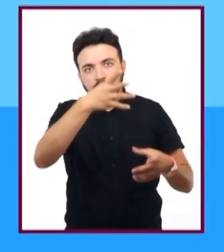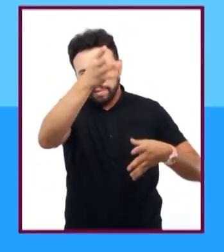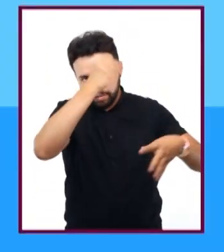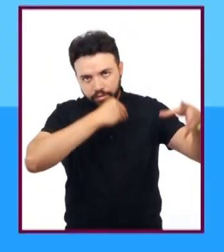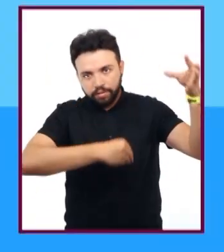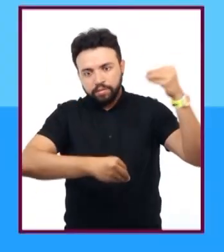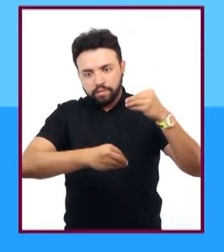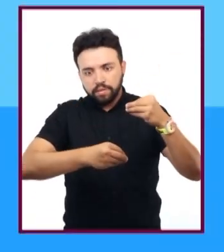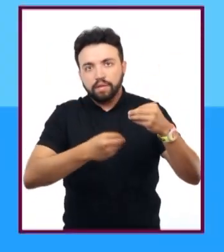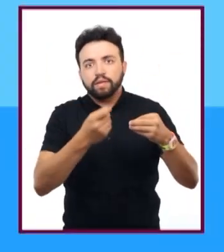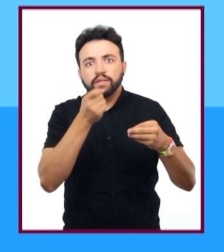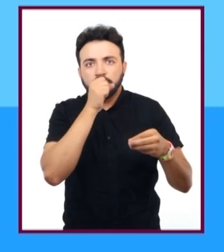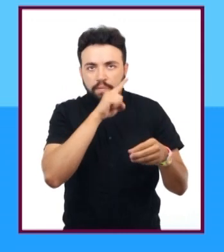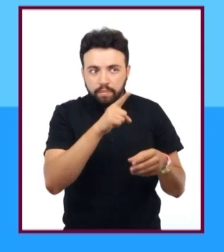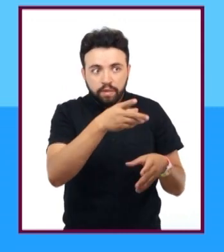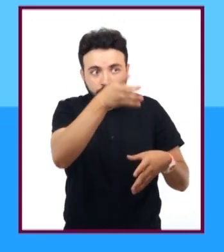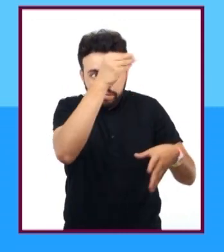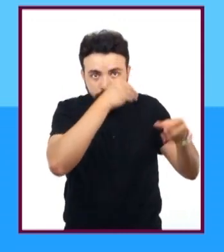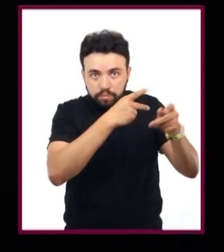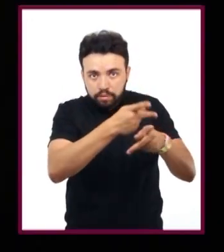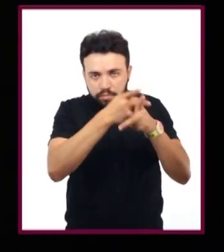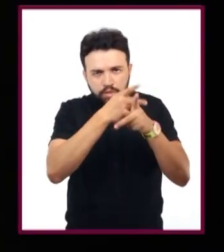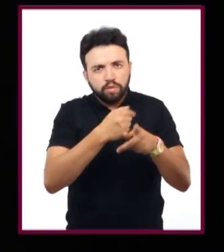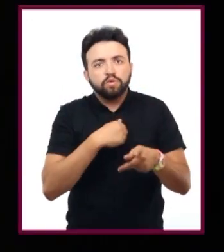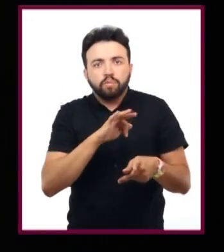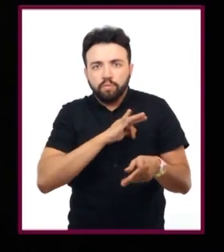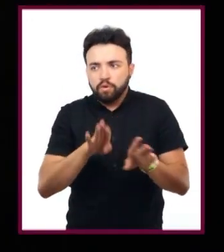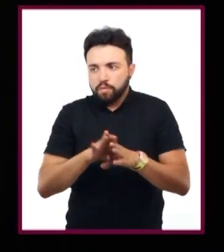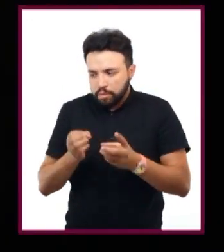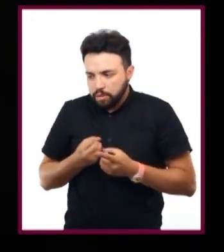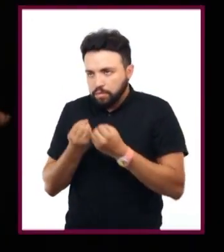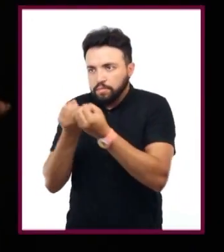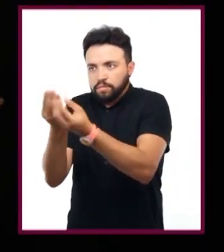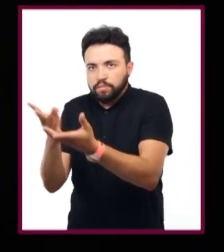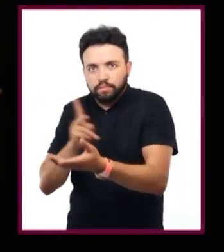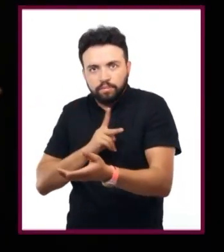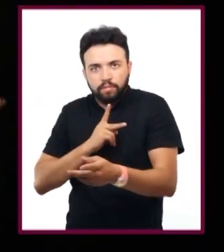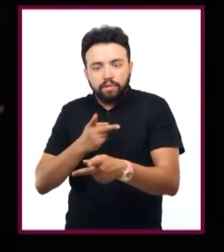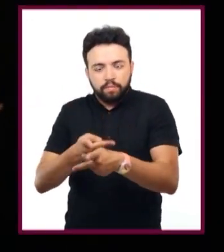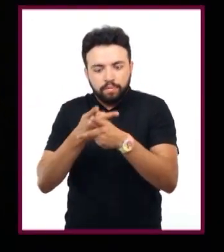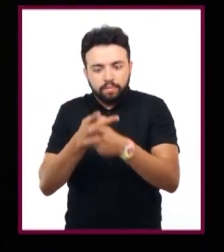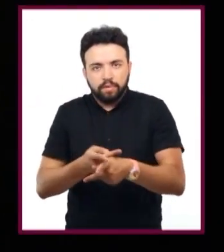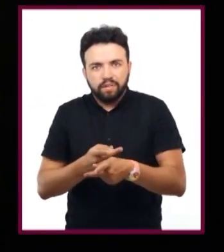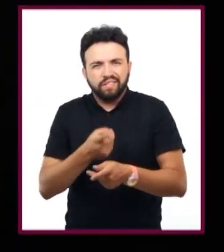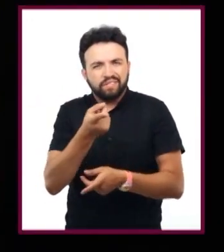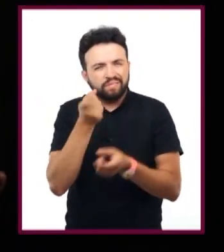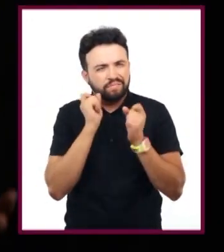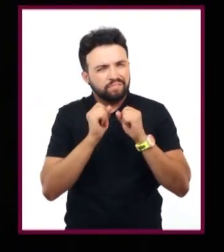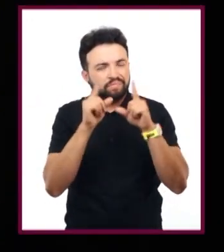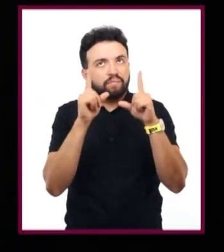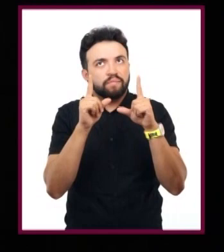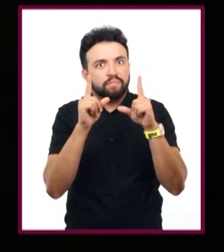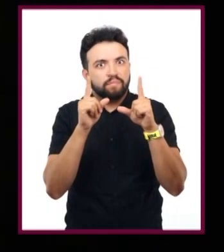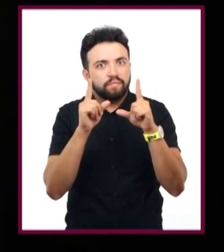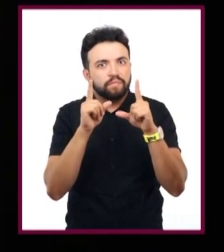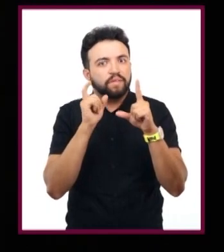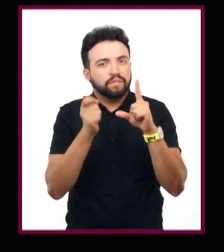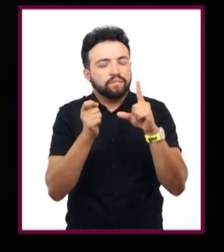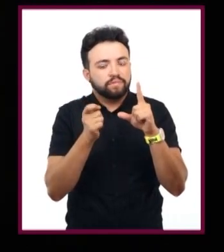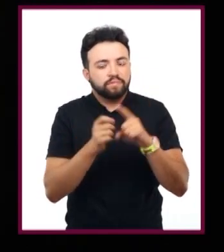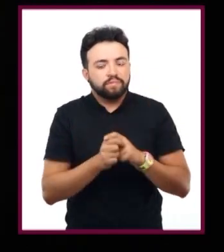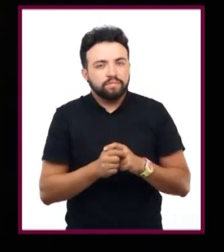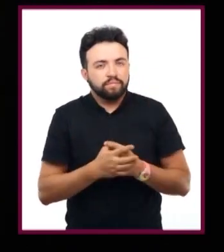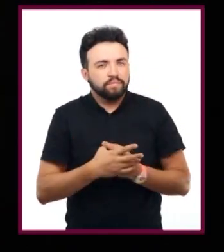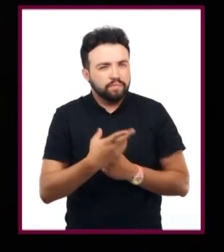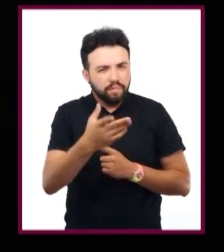paciencia es una cualidad que se aprende. Y como es algo que se aprende, también la podemos ejercitar. Ya les vi sus caras de